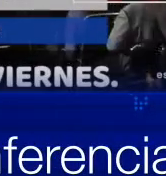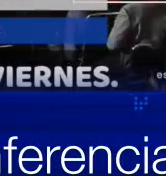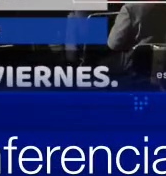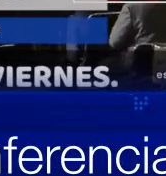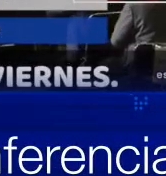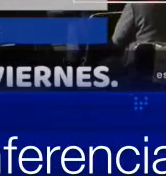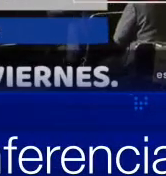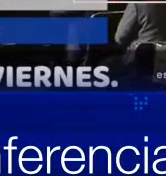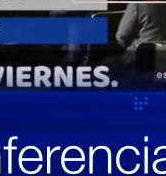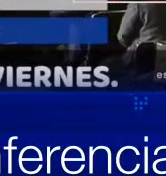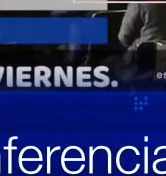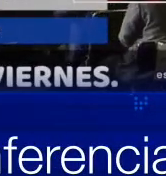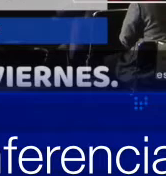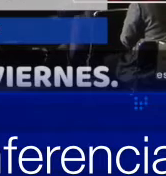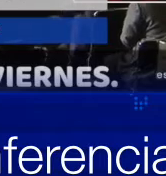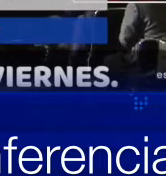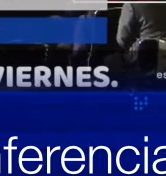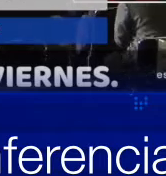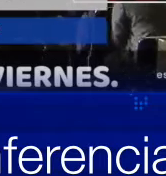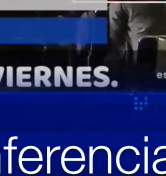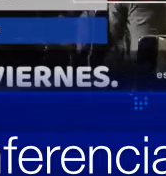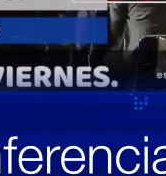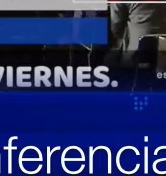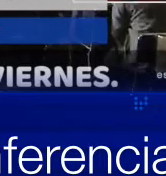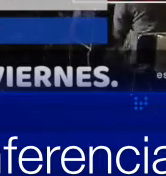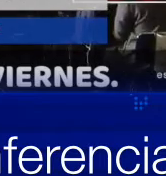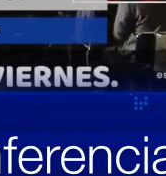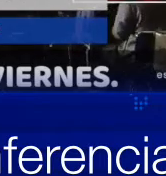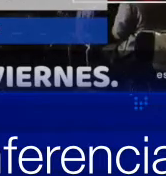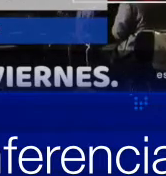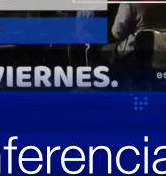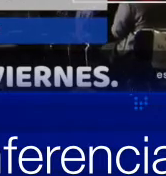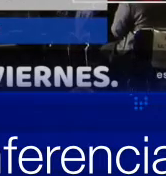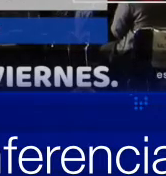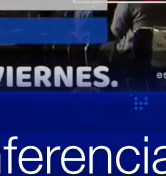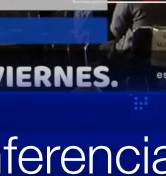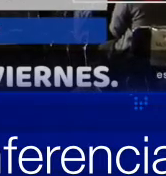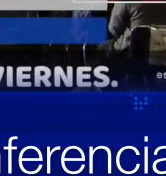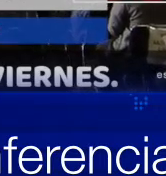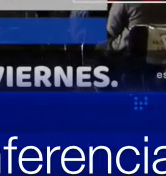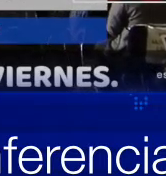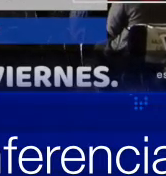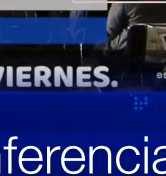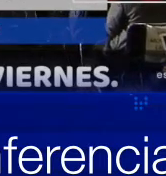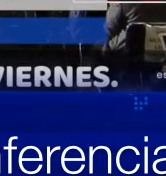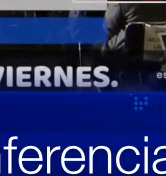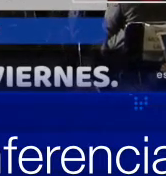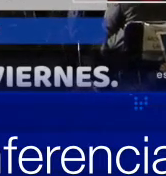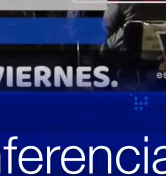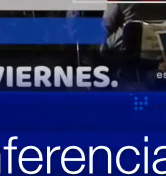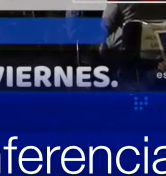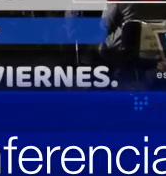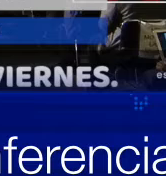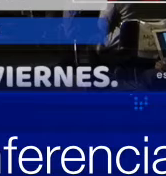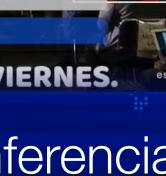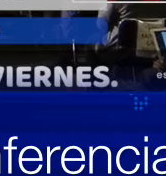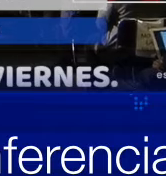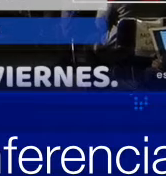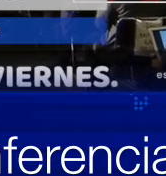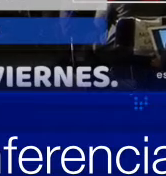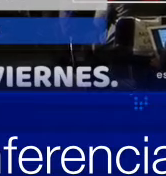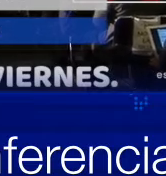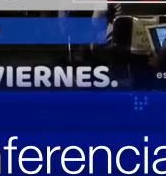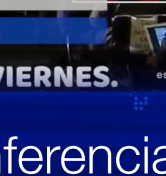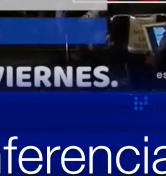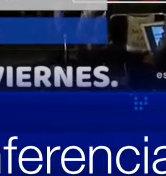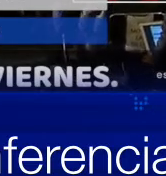a utilizar este tiempo, este espacio de la conferencia para llevar